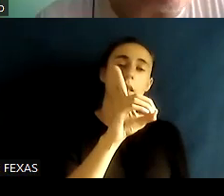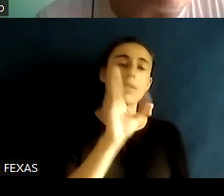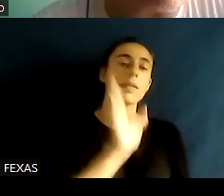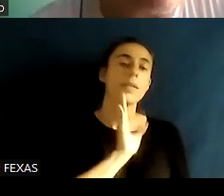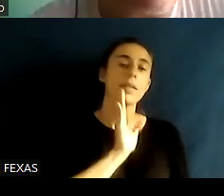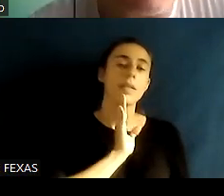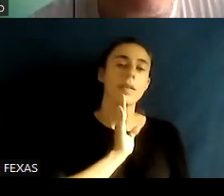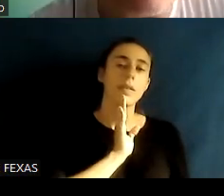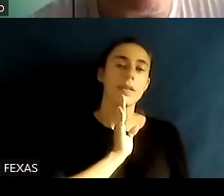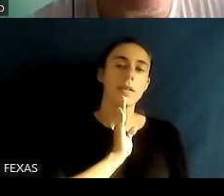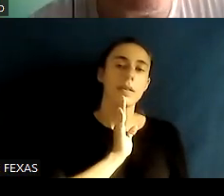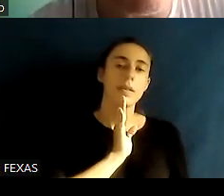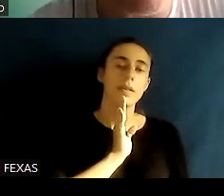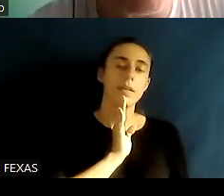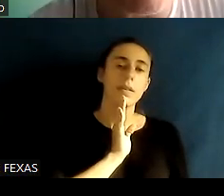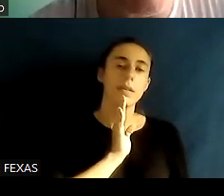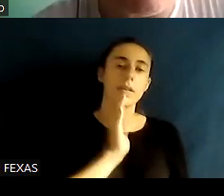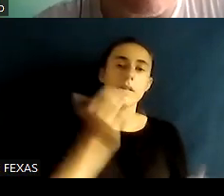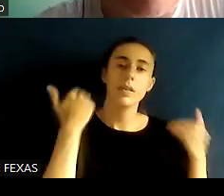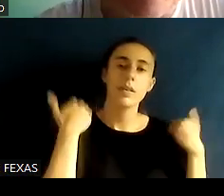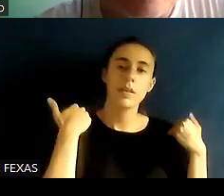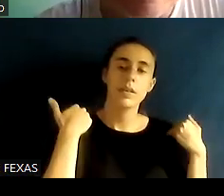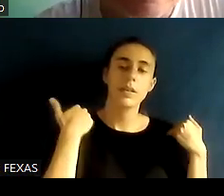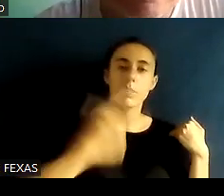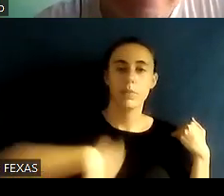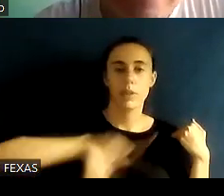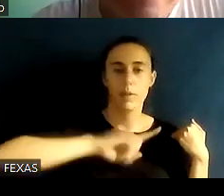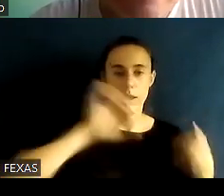más protagonista de nuestras charlas,